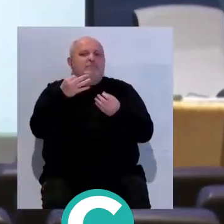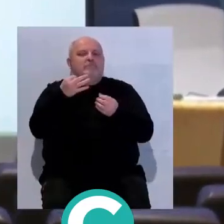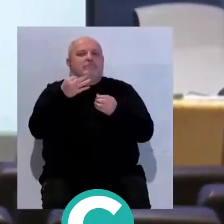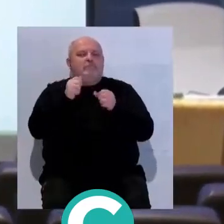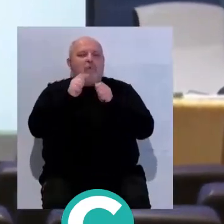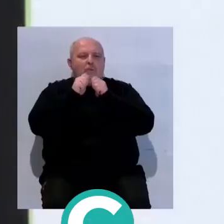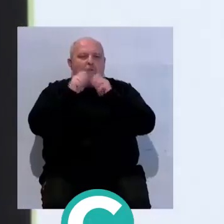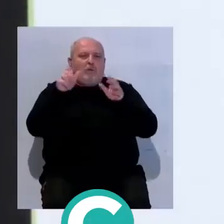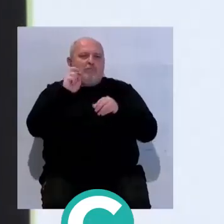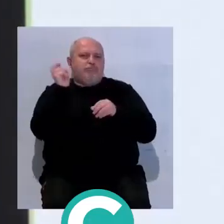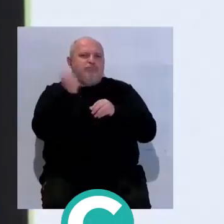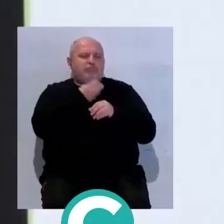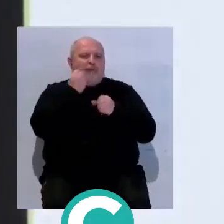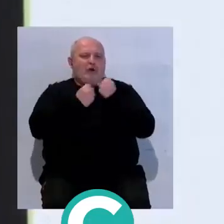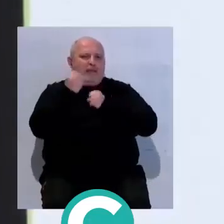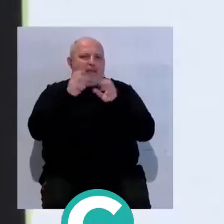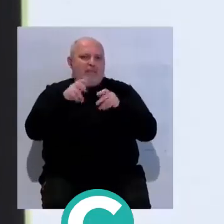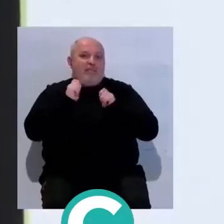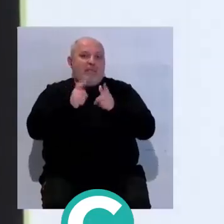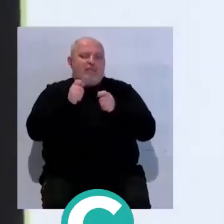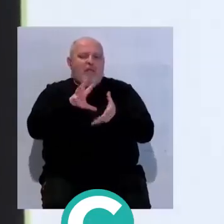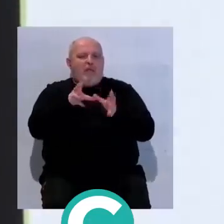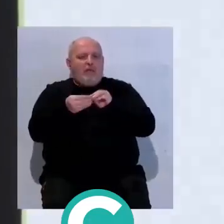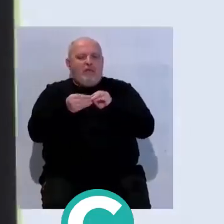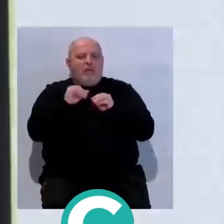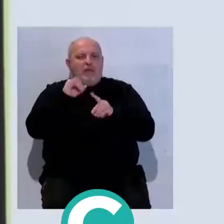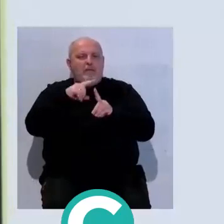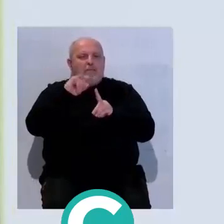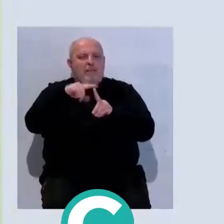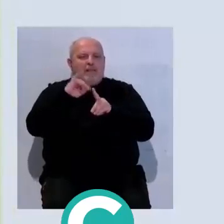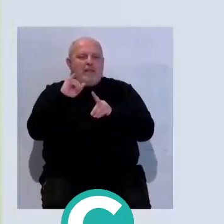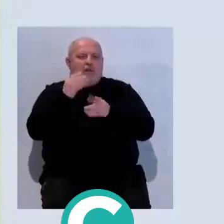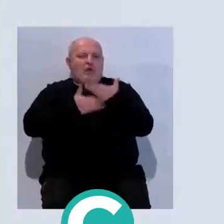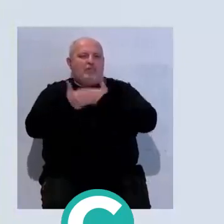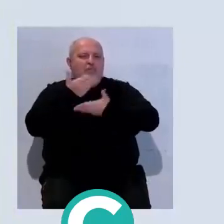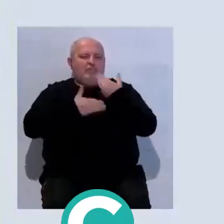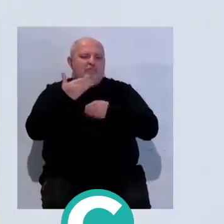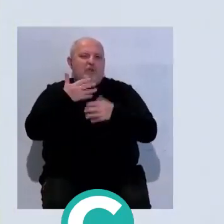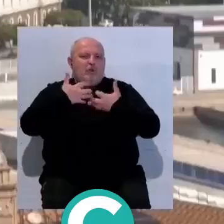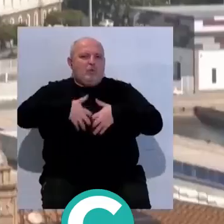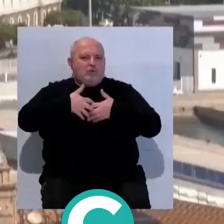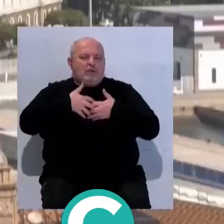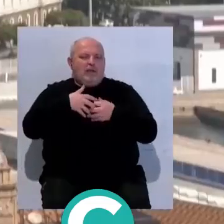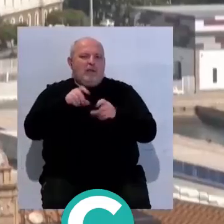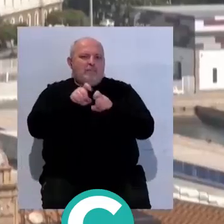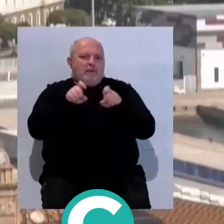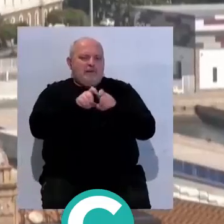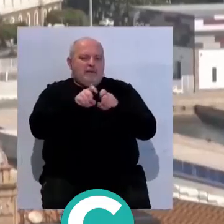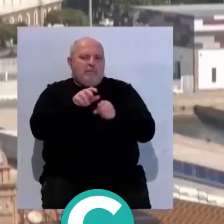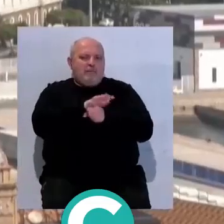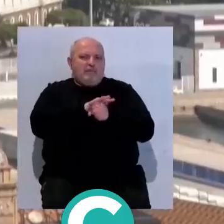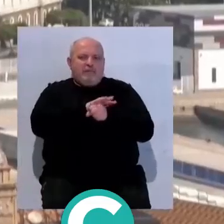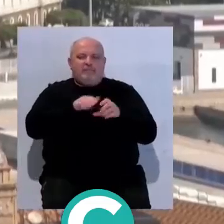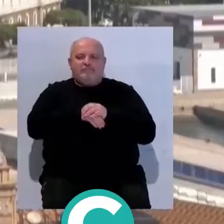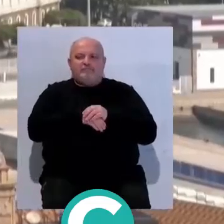la diversificación de la economía gaditana, aplicando la I+D+I de manera colaborativa con la industria y empresas de la